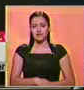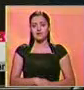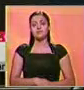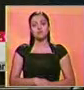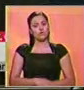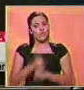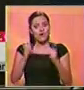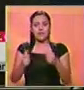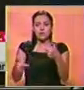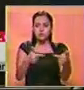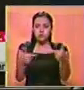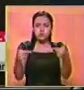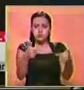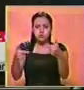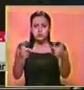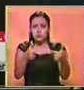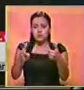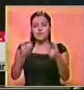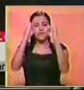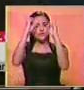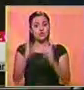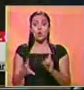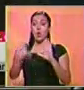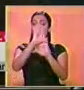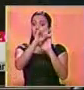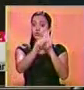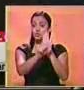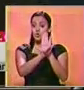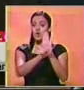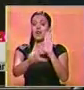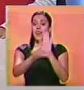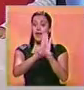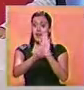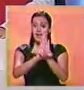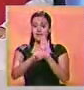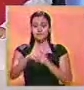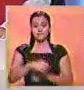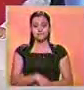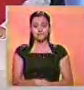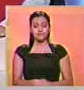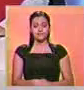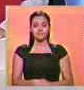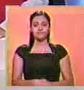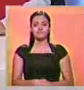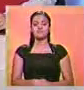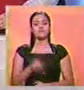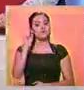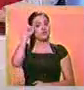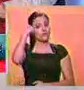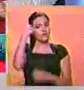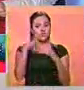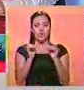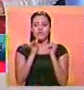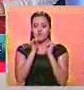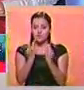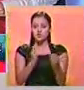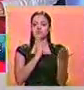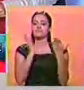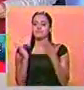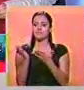reñida con lo que establece la Constitución, lo que establece la ley. Amigos, recuerden todas nuestras informaciones